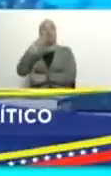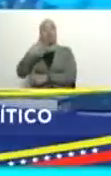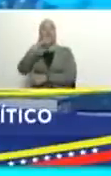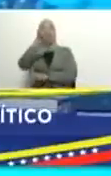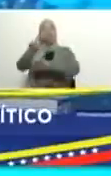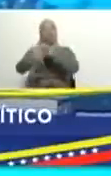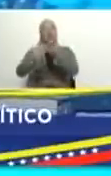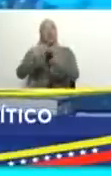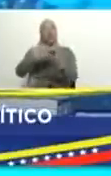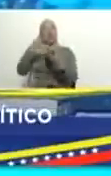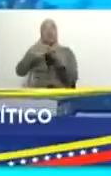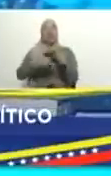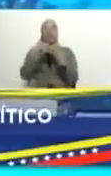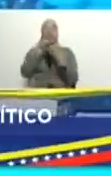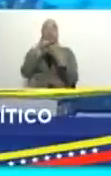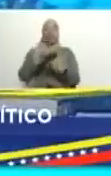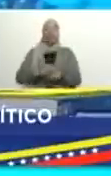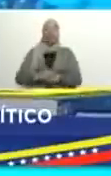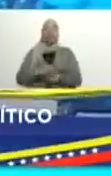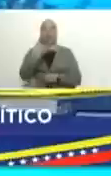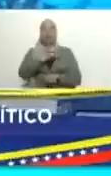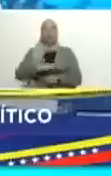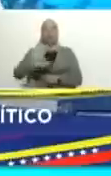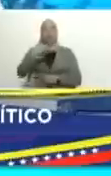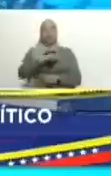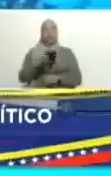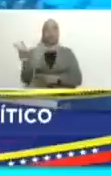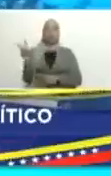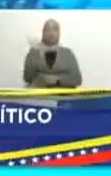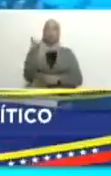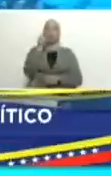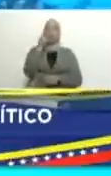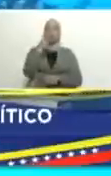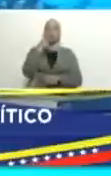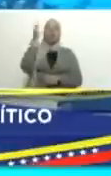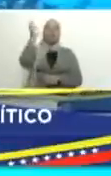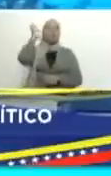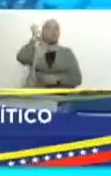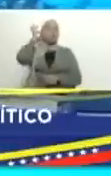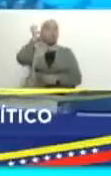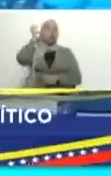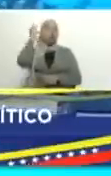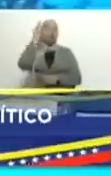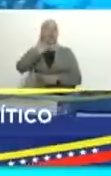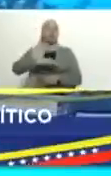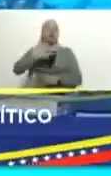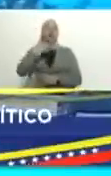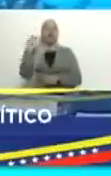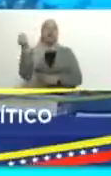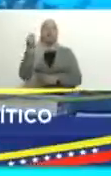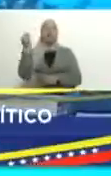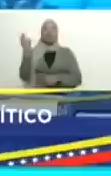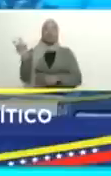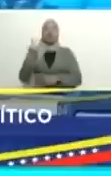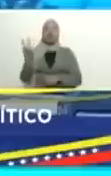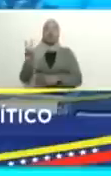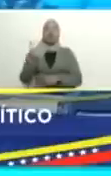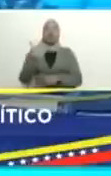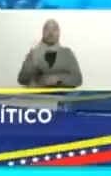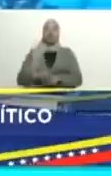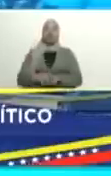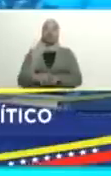consultadas, bien planificadas: la misión Venezuela Mujer, la misión Juventud Venezuela